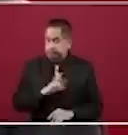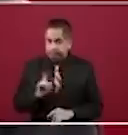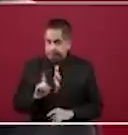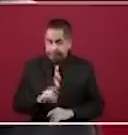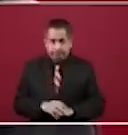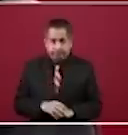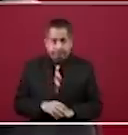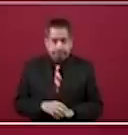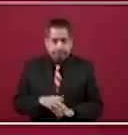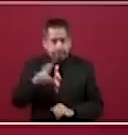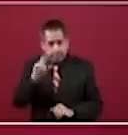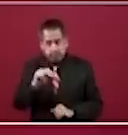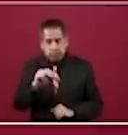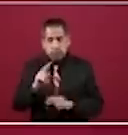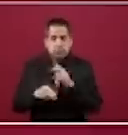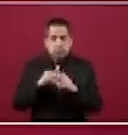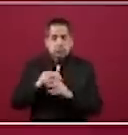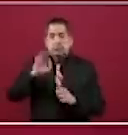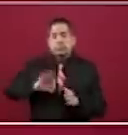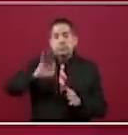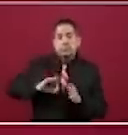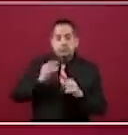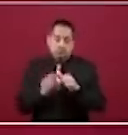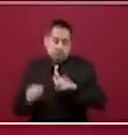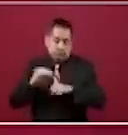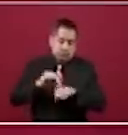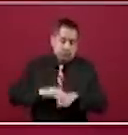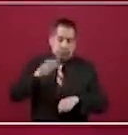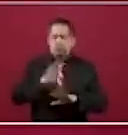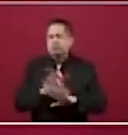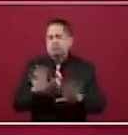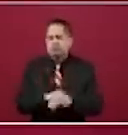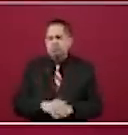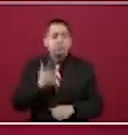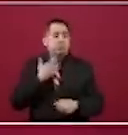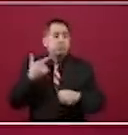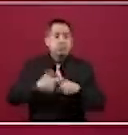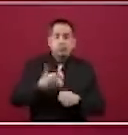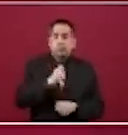no van a aumentar los impuestos, no va a haber gasolinazos,